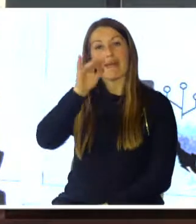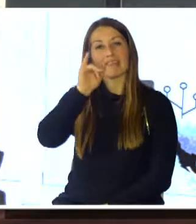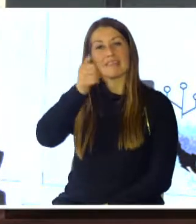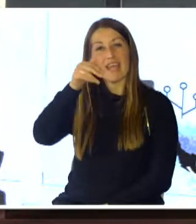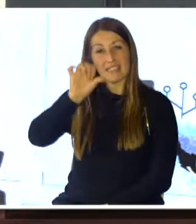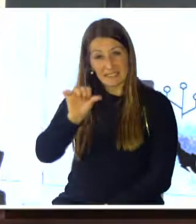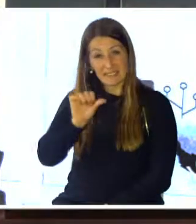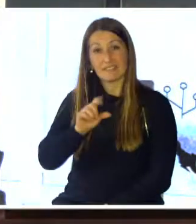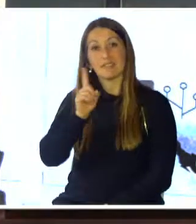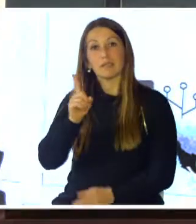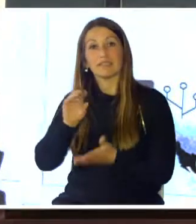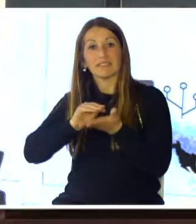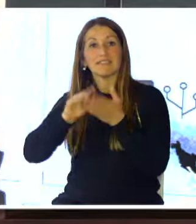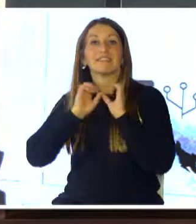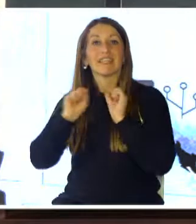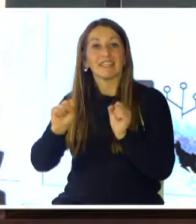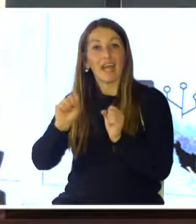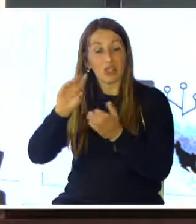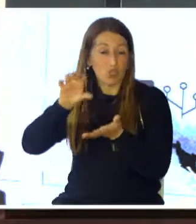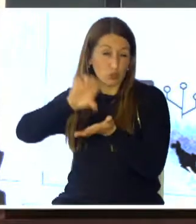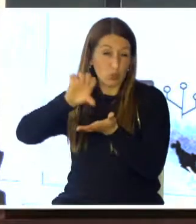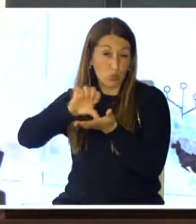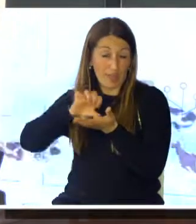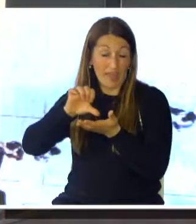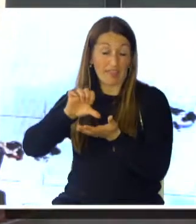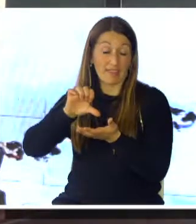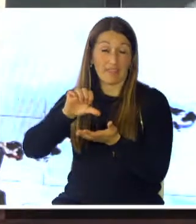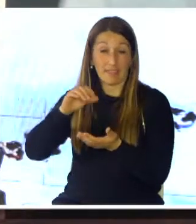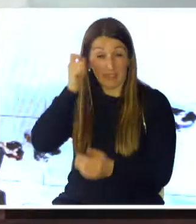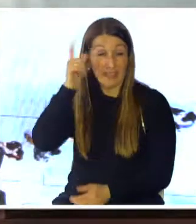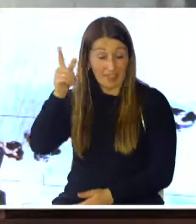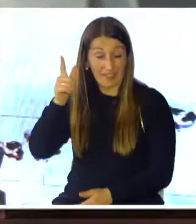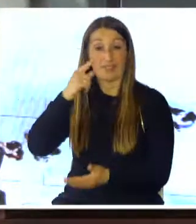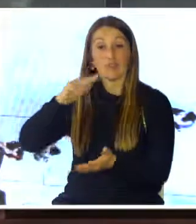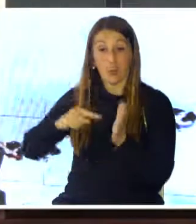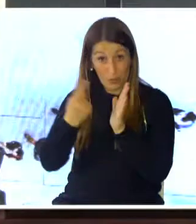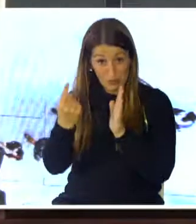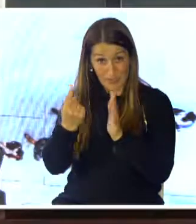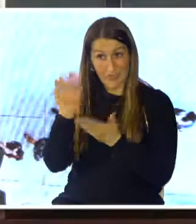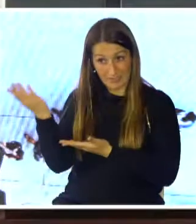subsecretario de ciudad inteligente de la ciudad de buenos aires- bienvenidos por favor